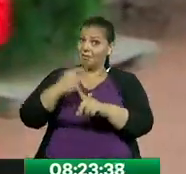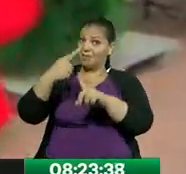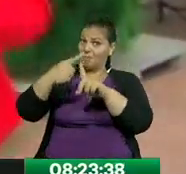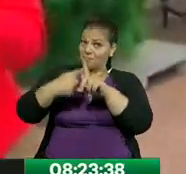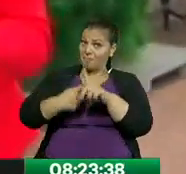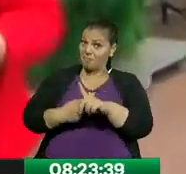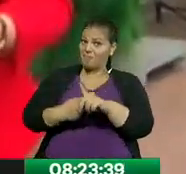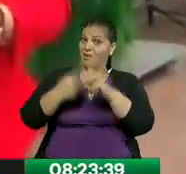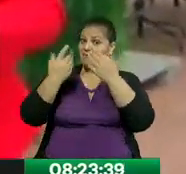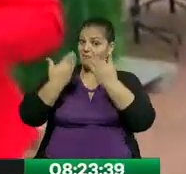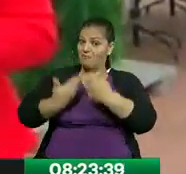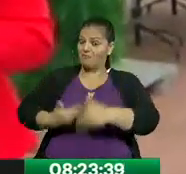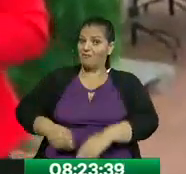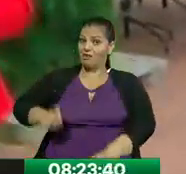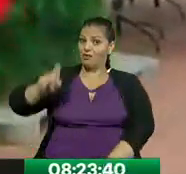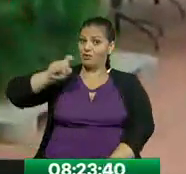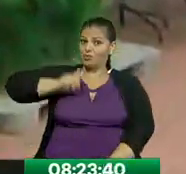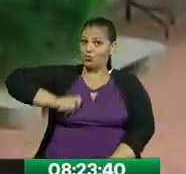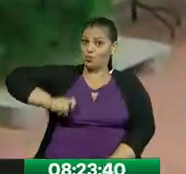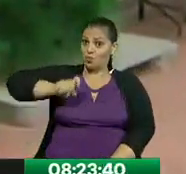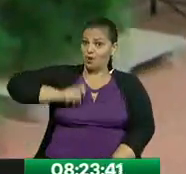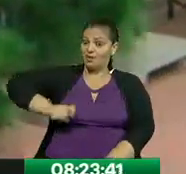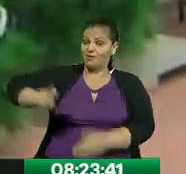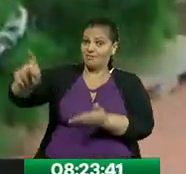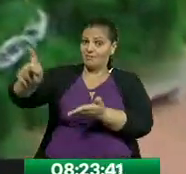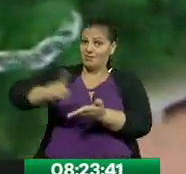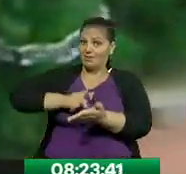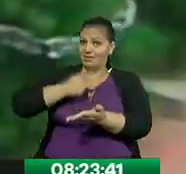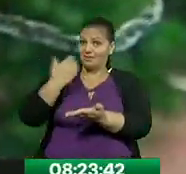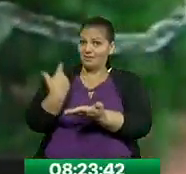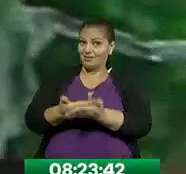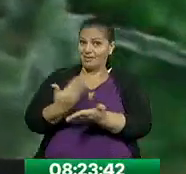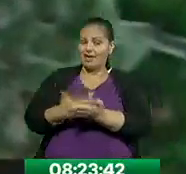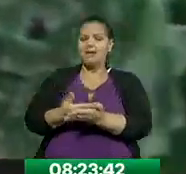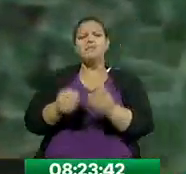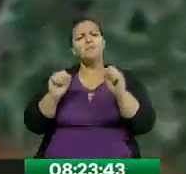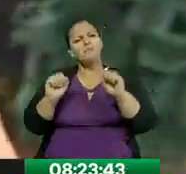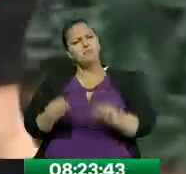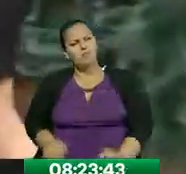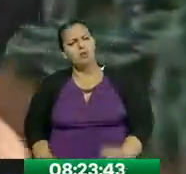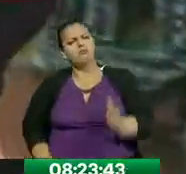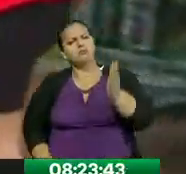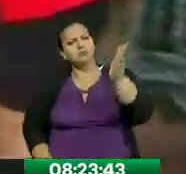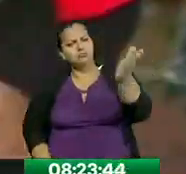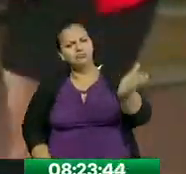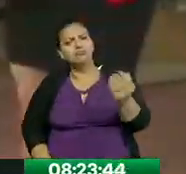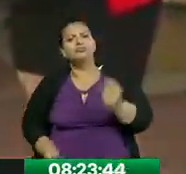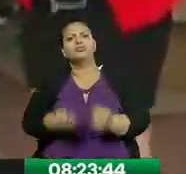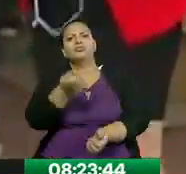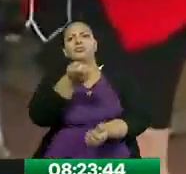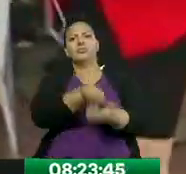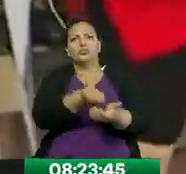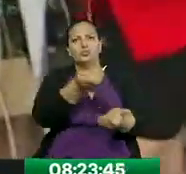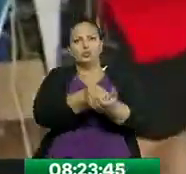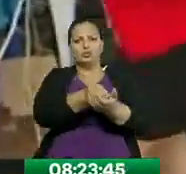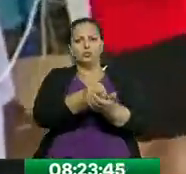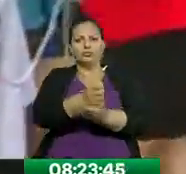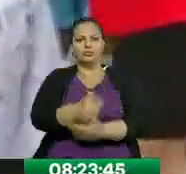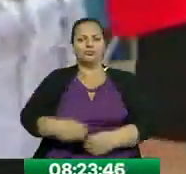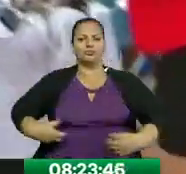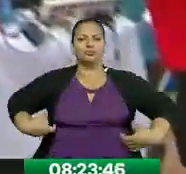que al mediodía le van a hacer el depósito. ¿Qué va a encontrar en la feria navideña del Parque Samanes? De todo, como se